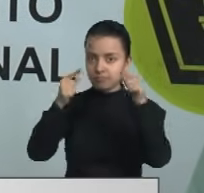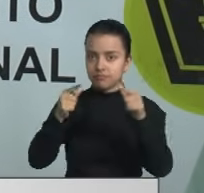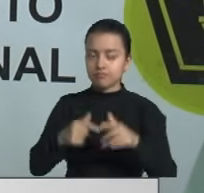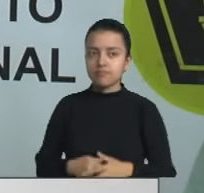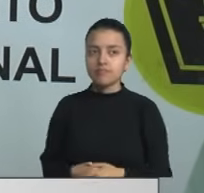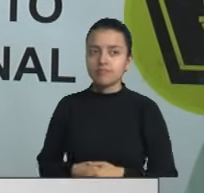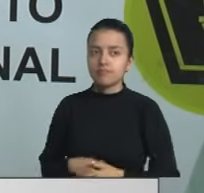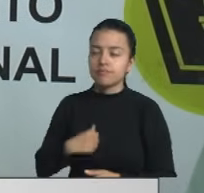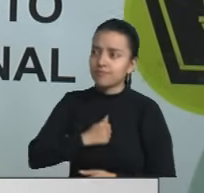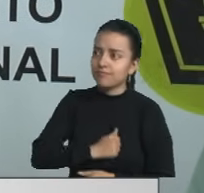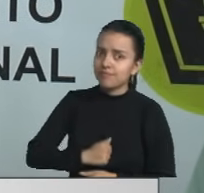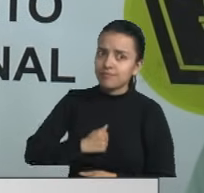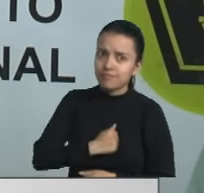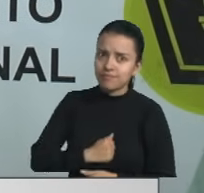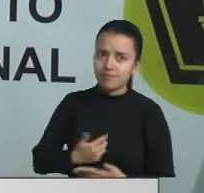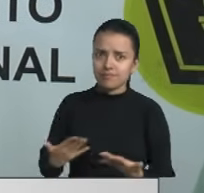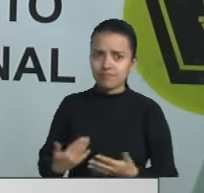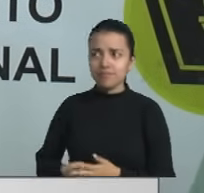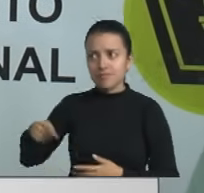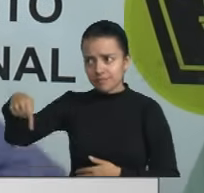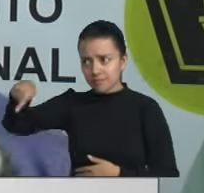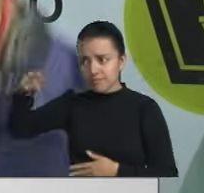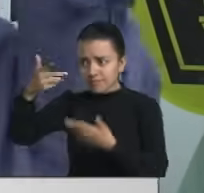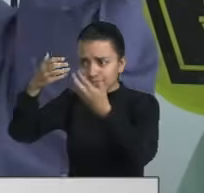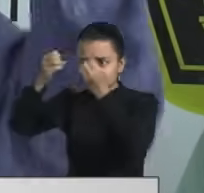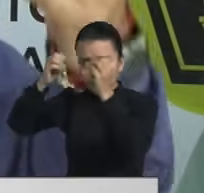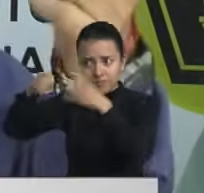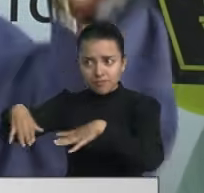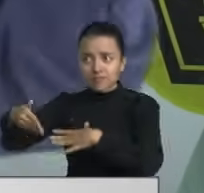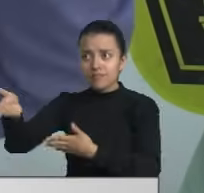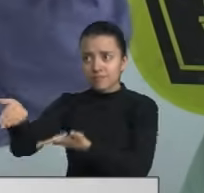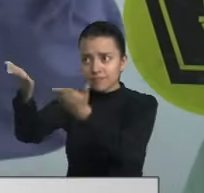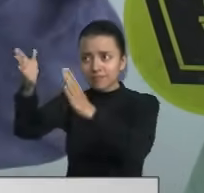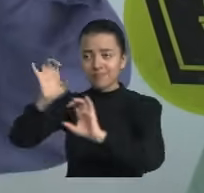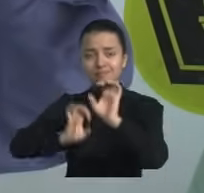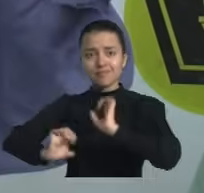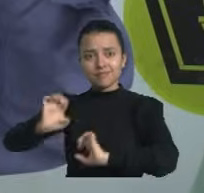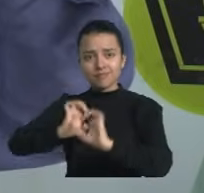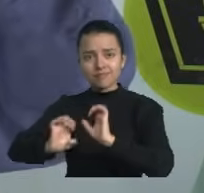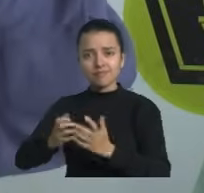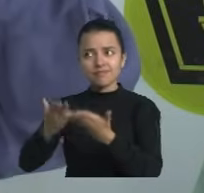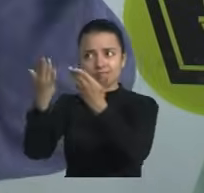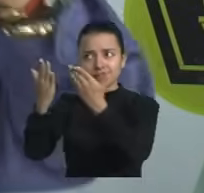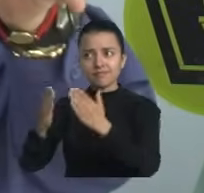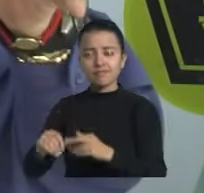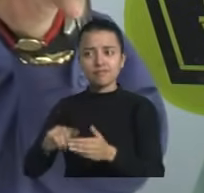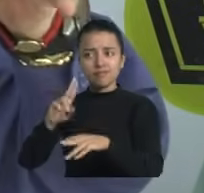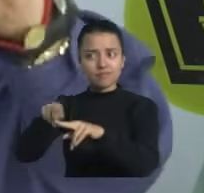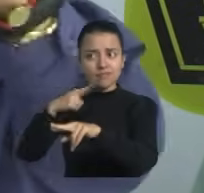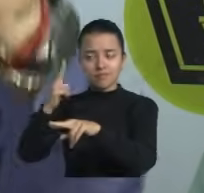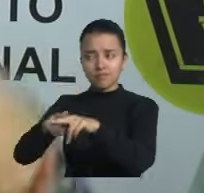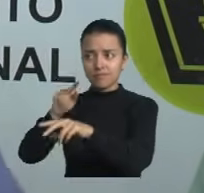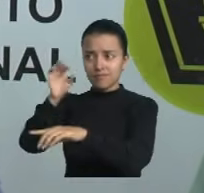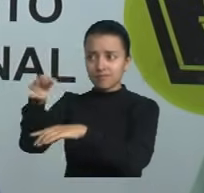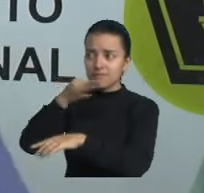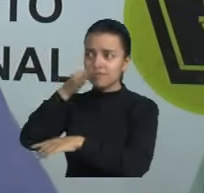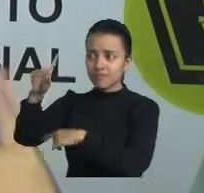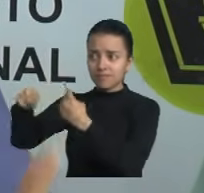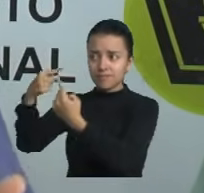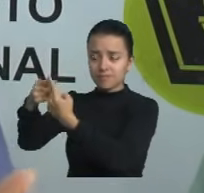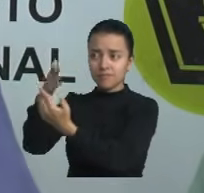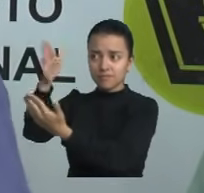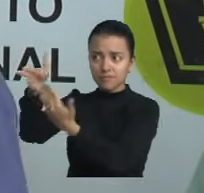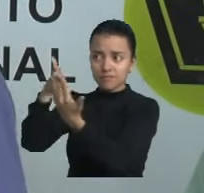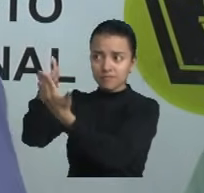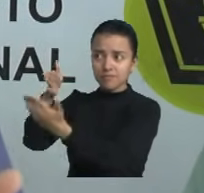de su cargo para que se pueda defender con tranquilidad por el bien de la institución que es la Asamblea y por el bien personal, porque